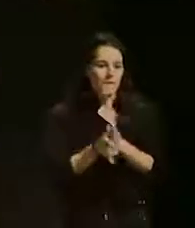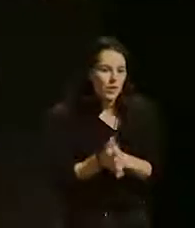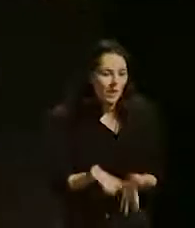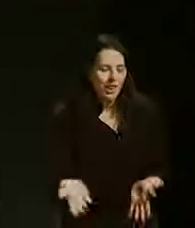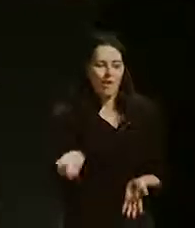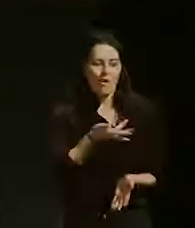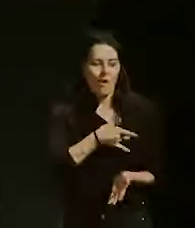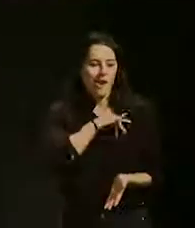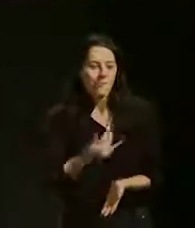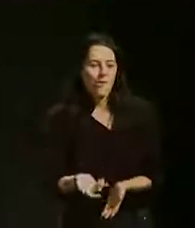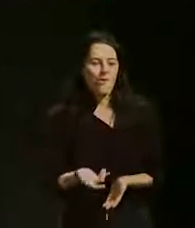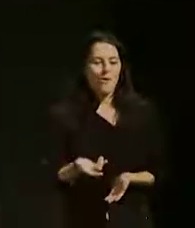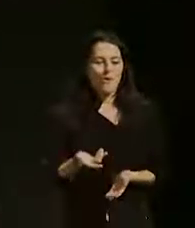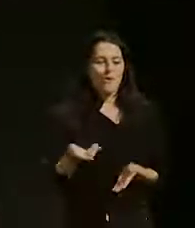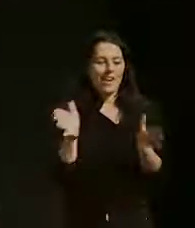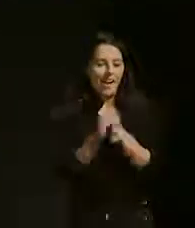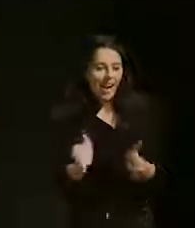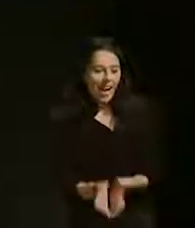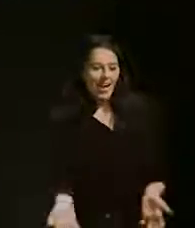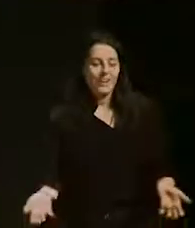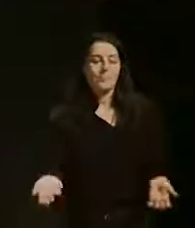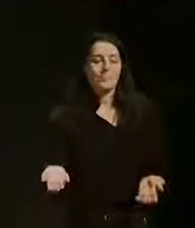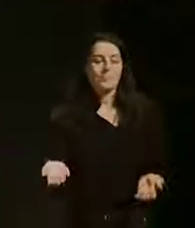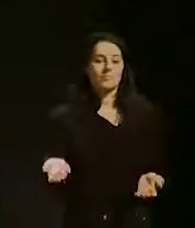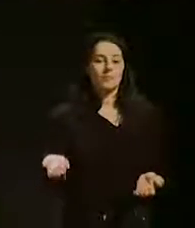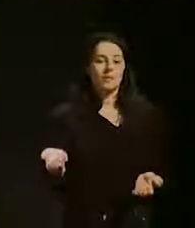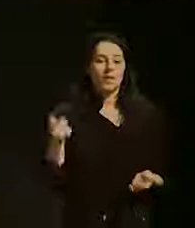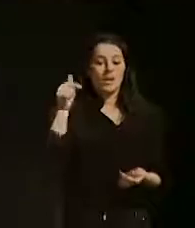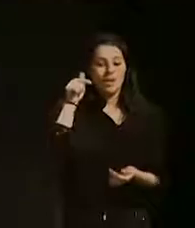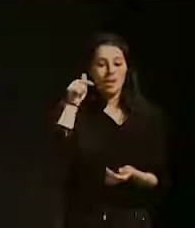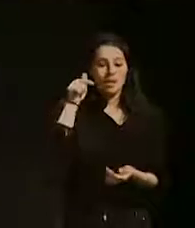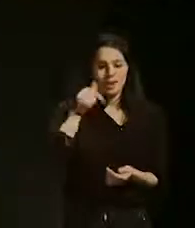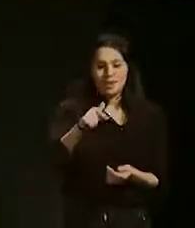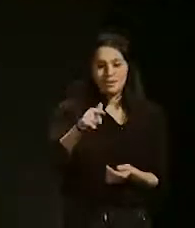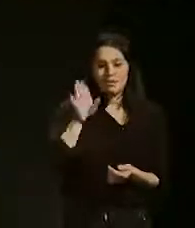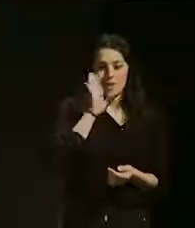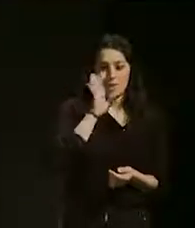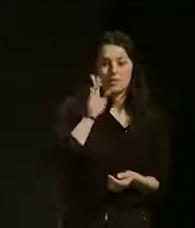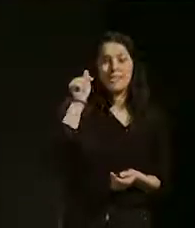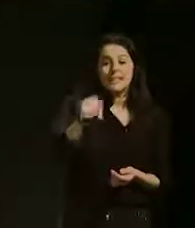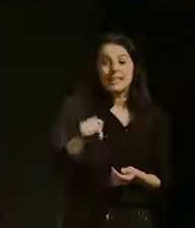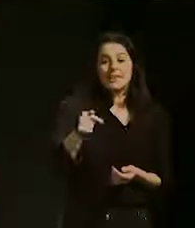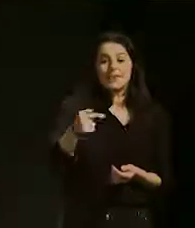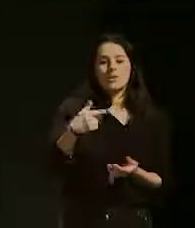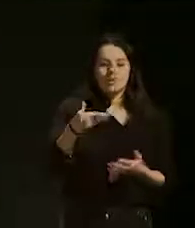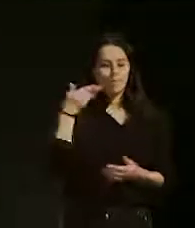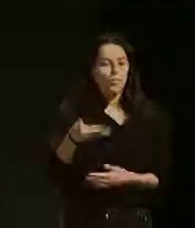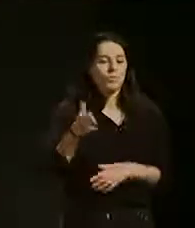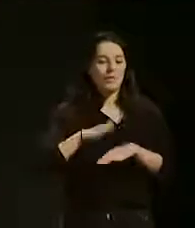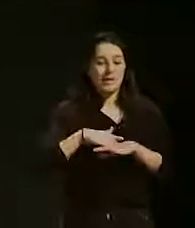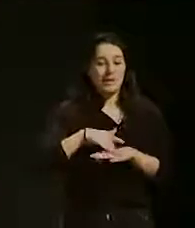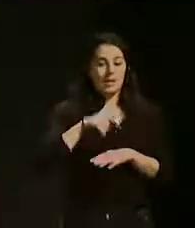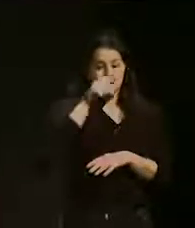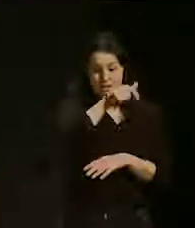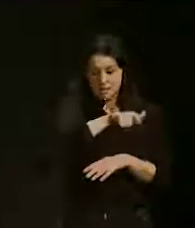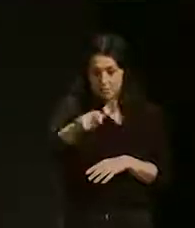amor, y que en un momento dado han sido determinantes para que estas personas, en concreto Chiara,